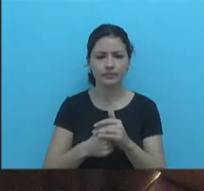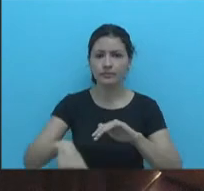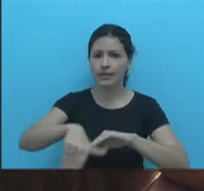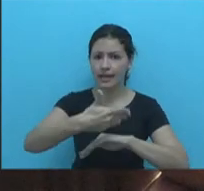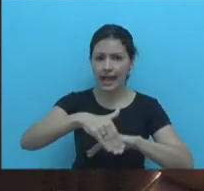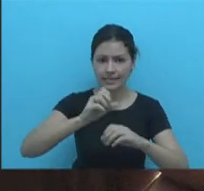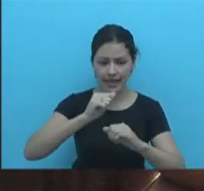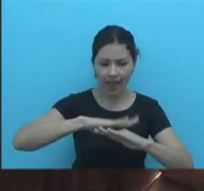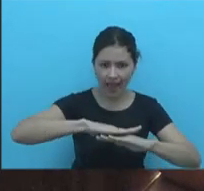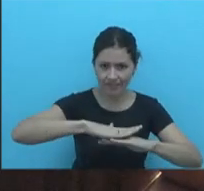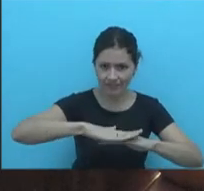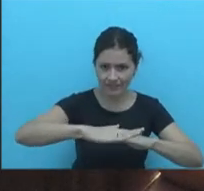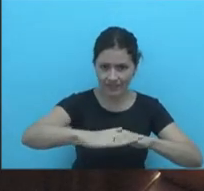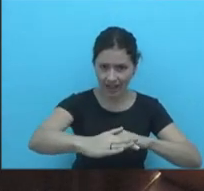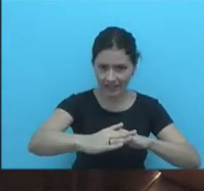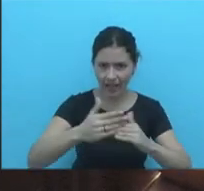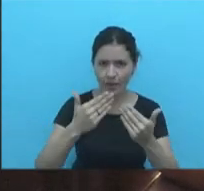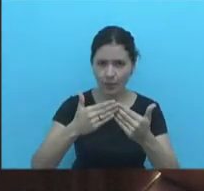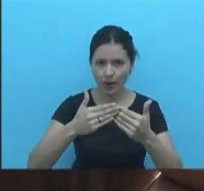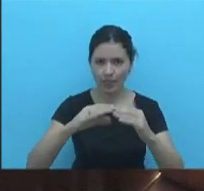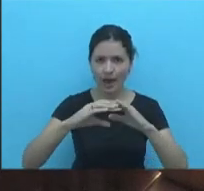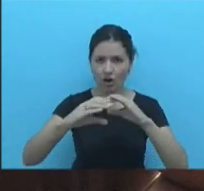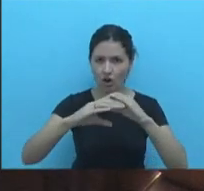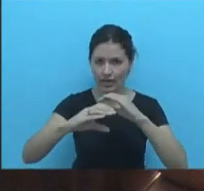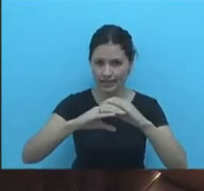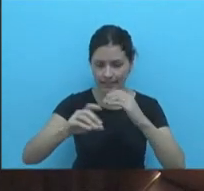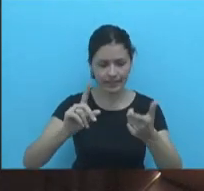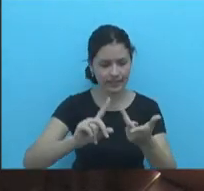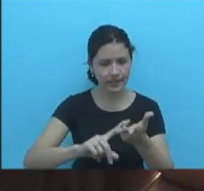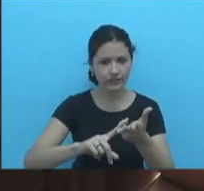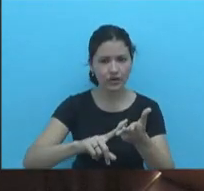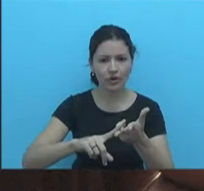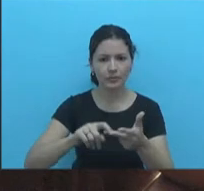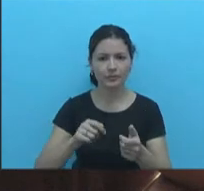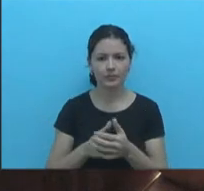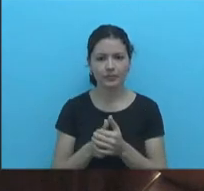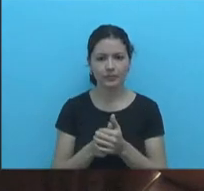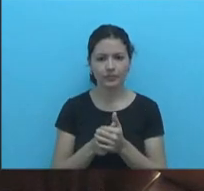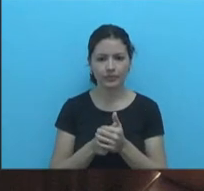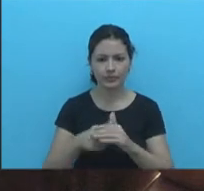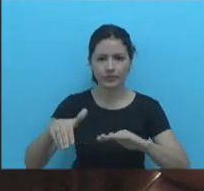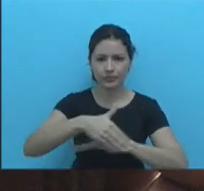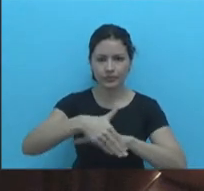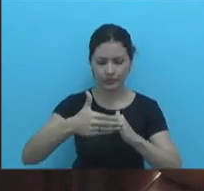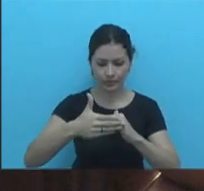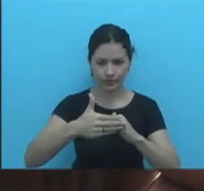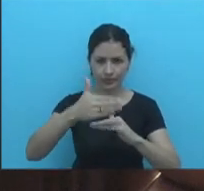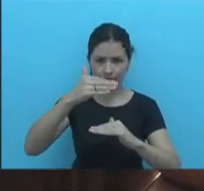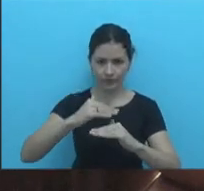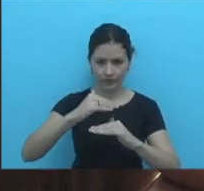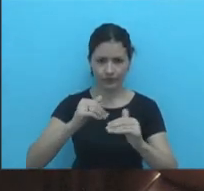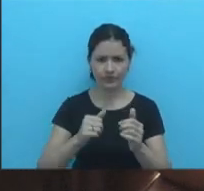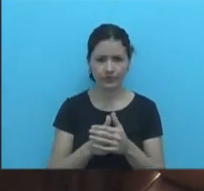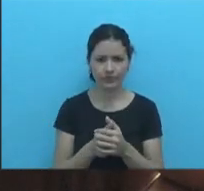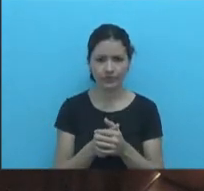asfaltadas para el recorrido de colectivos, red peatonal con veredas de 1,20 metros,